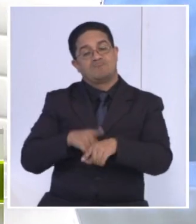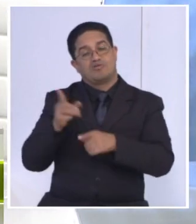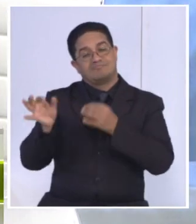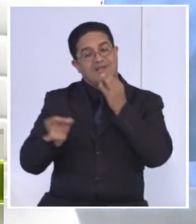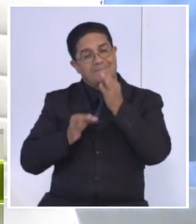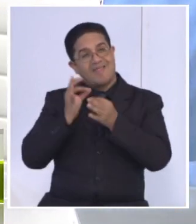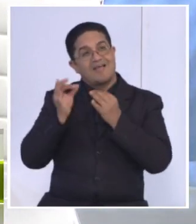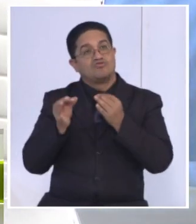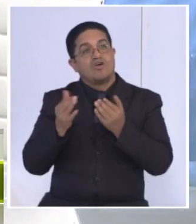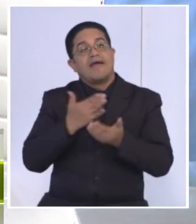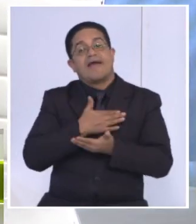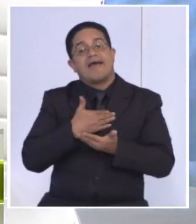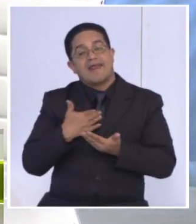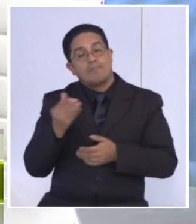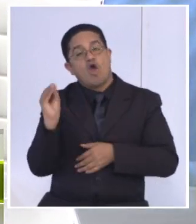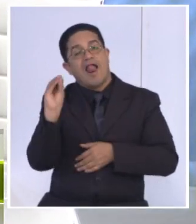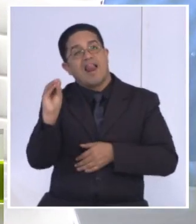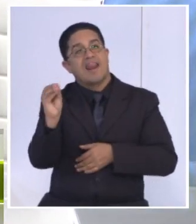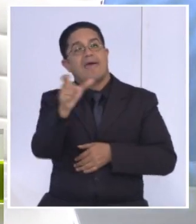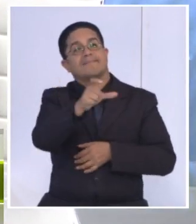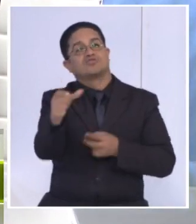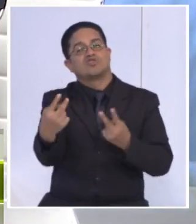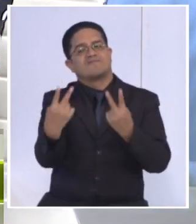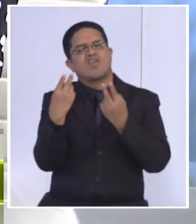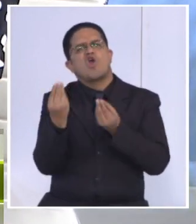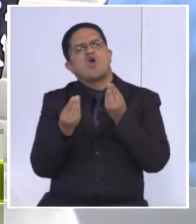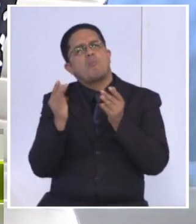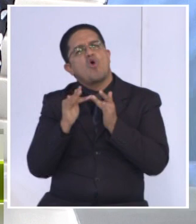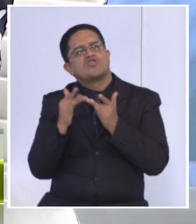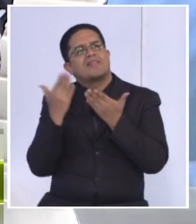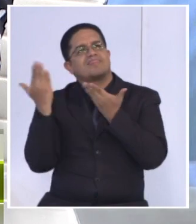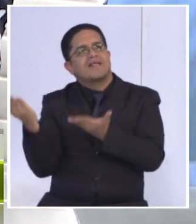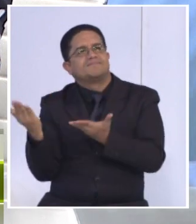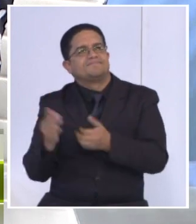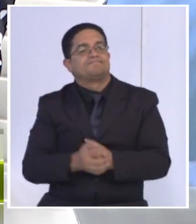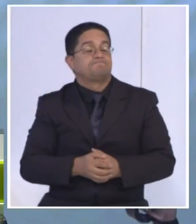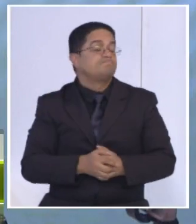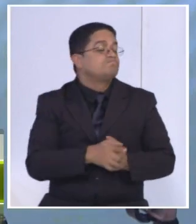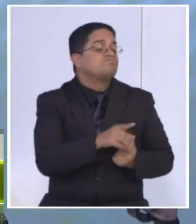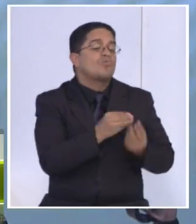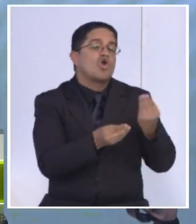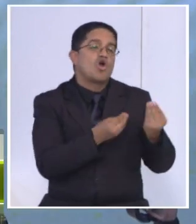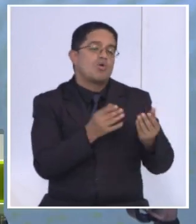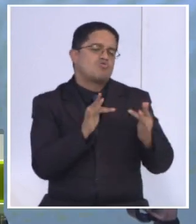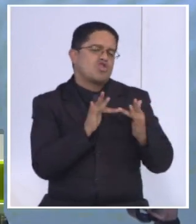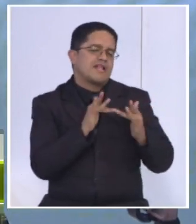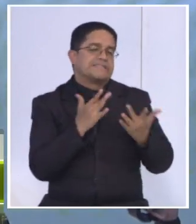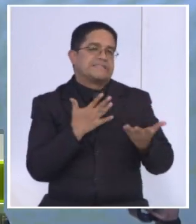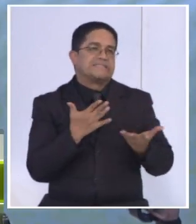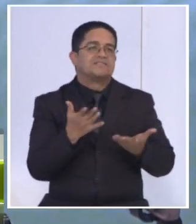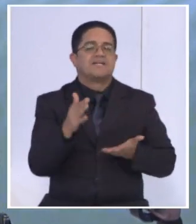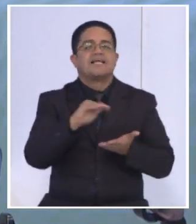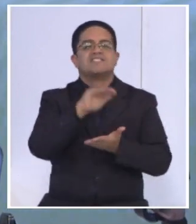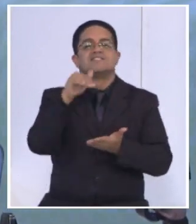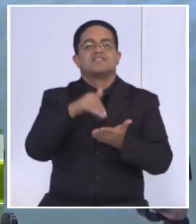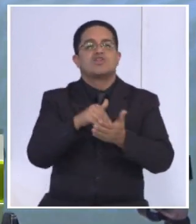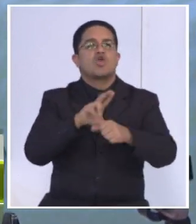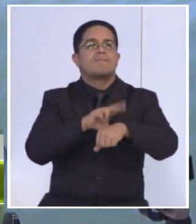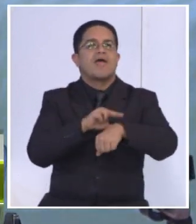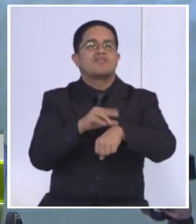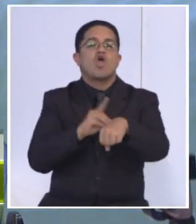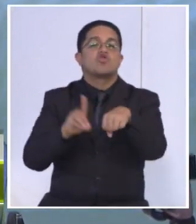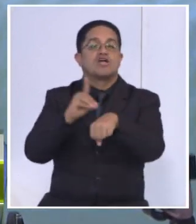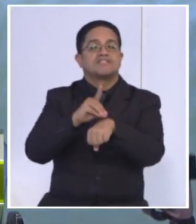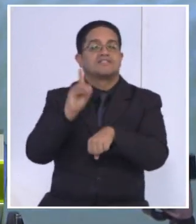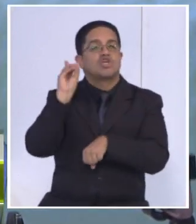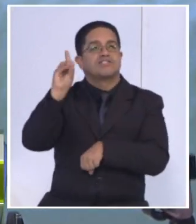explicación y queremos que les diga a las personas que nos ven cómo lo pueden contactar. Mira, me pueden contactar básicamente por el Centro Médico Docente La Trinidad y por mis